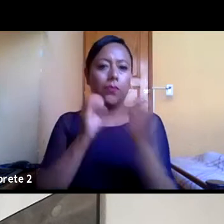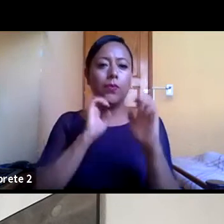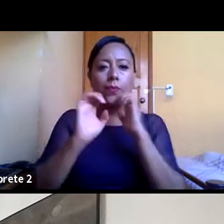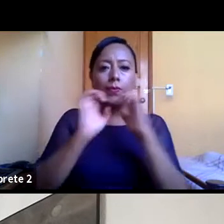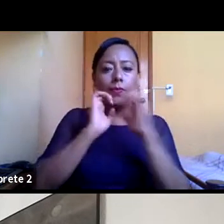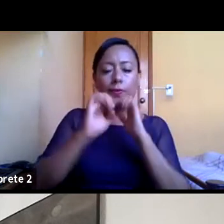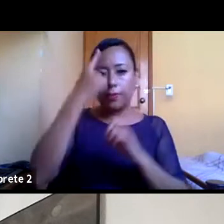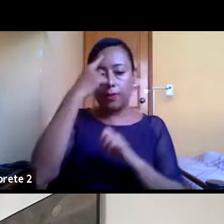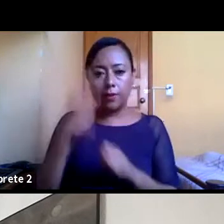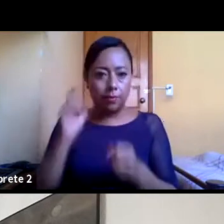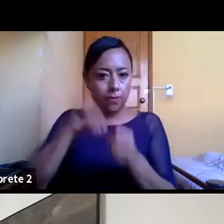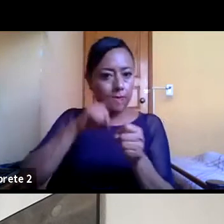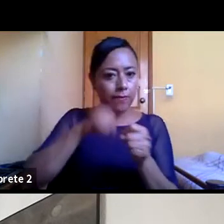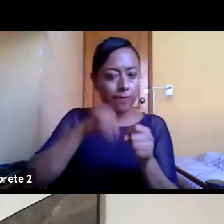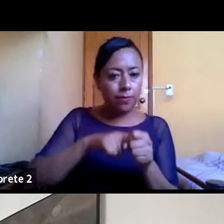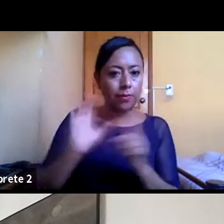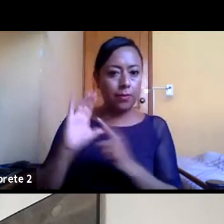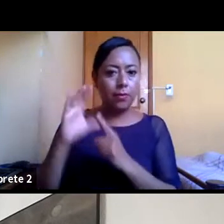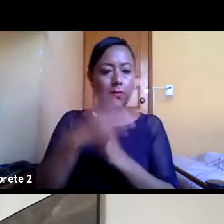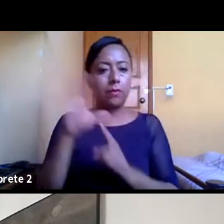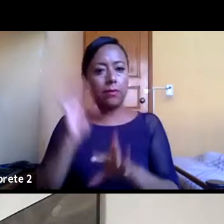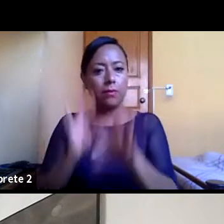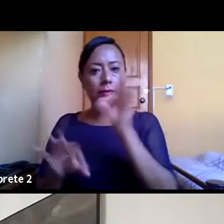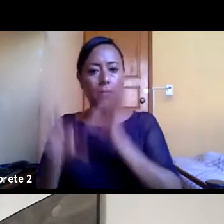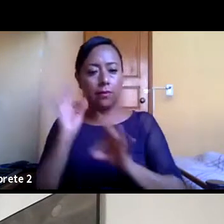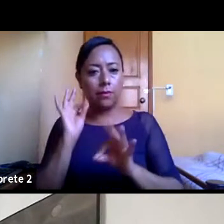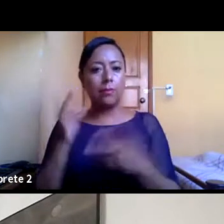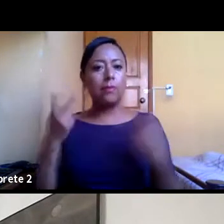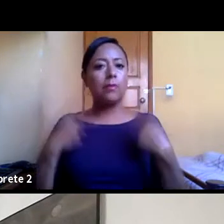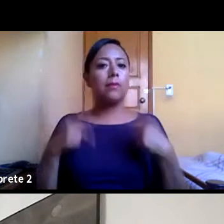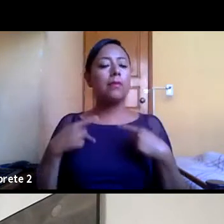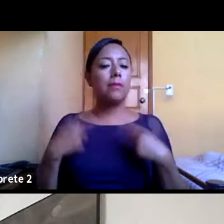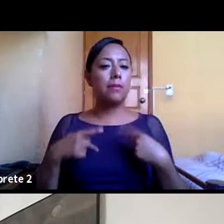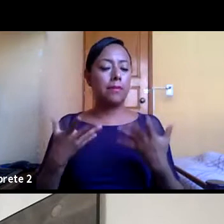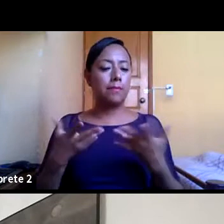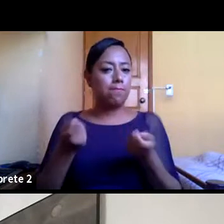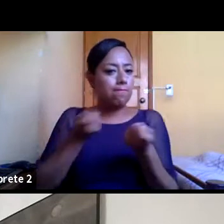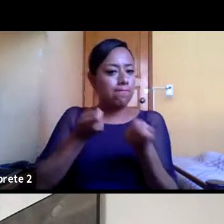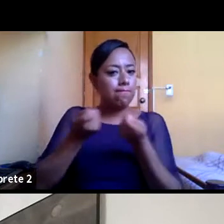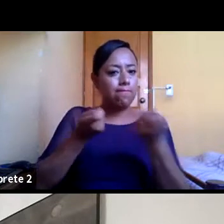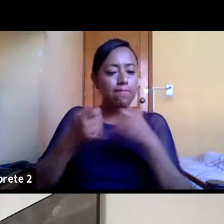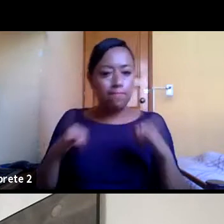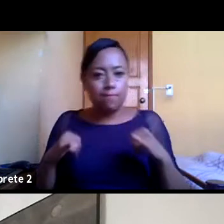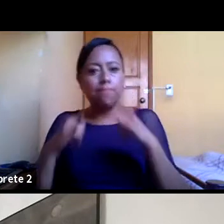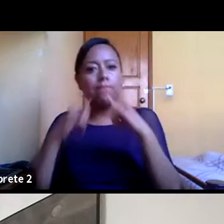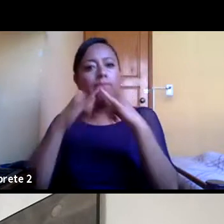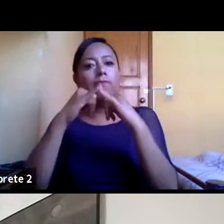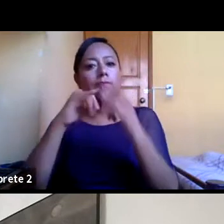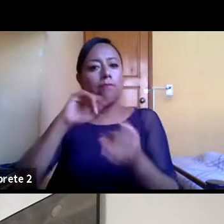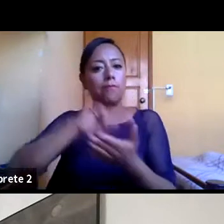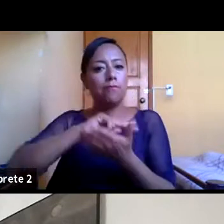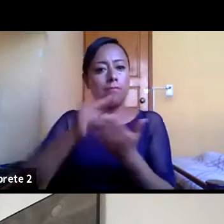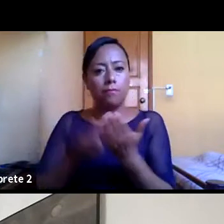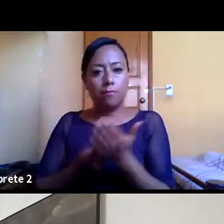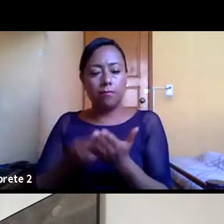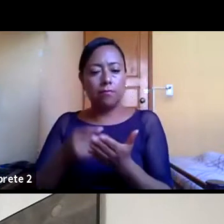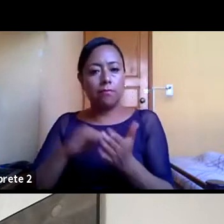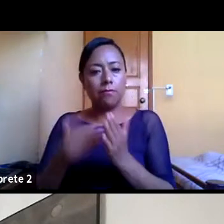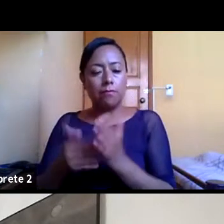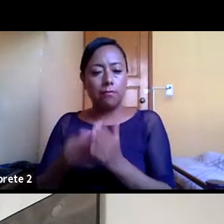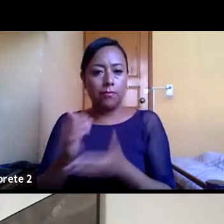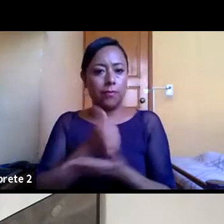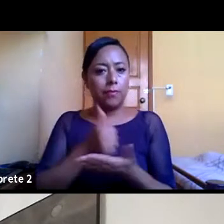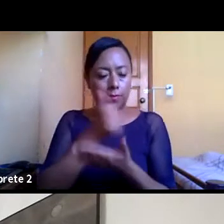integrar el comité de selección de la persona que dirigirá el Instituto de Planeación. Hemos